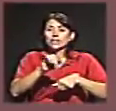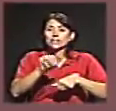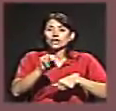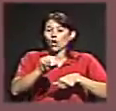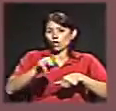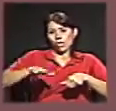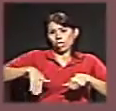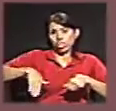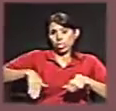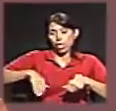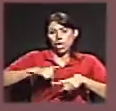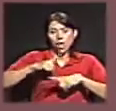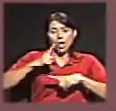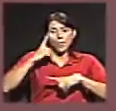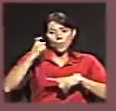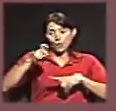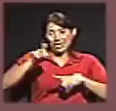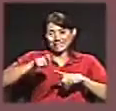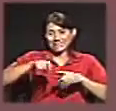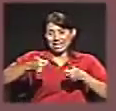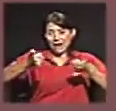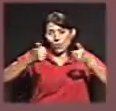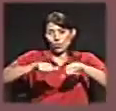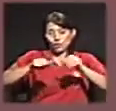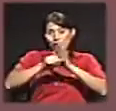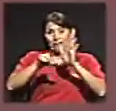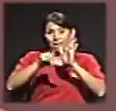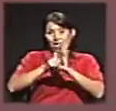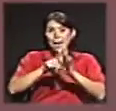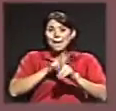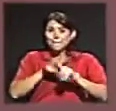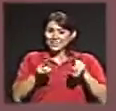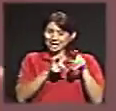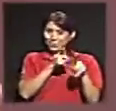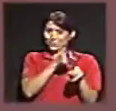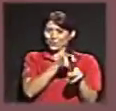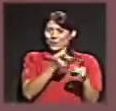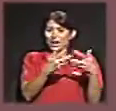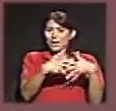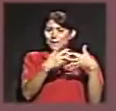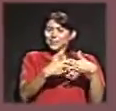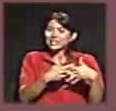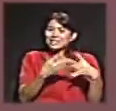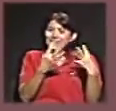la empresa ha estado procurando, intentando tomar